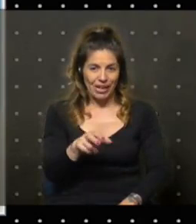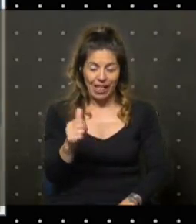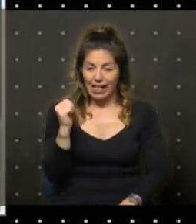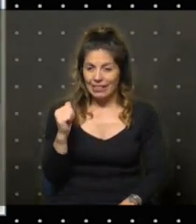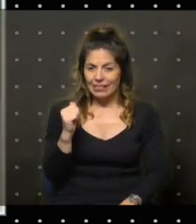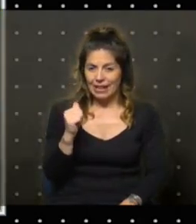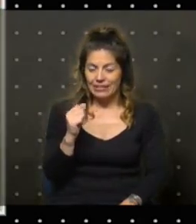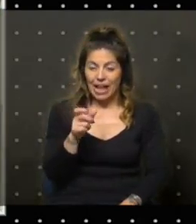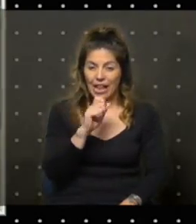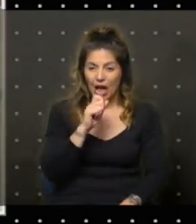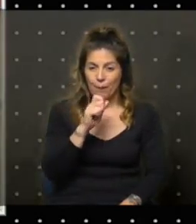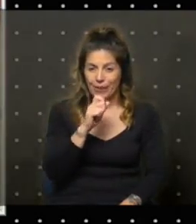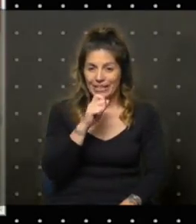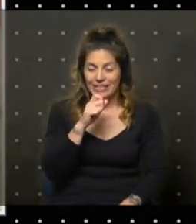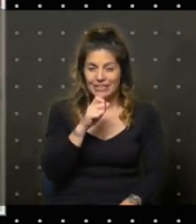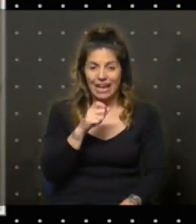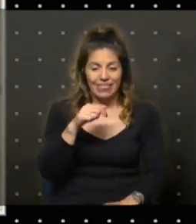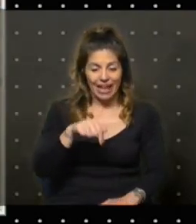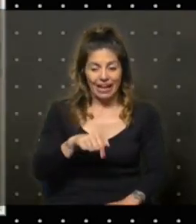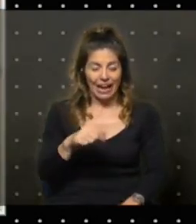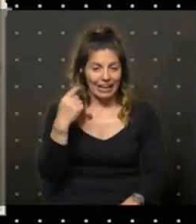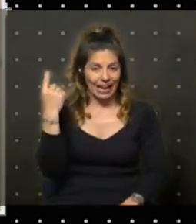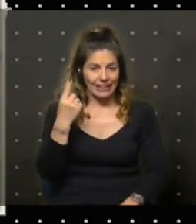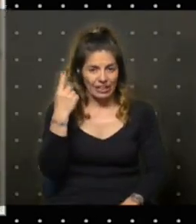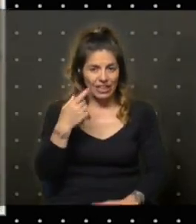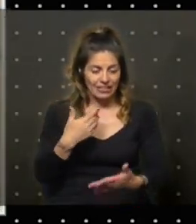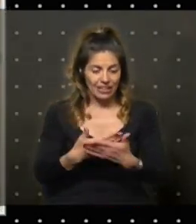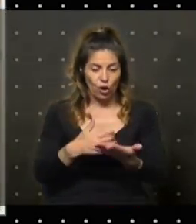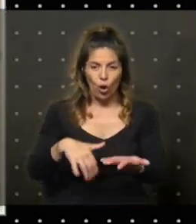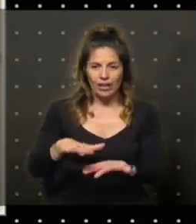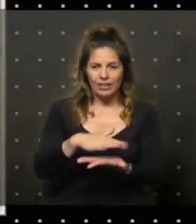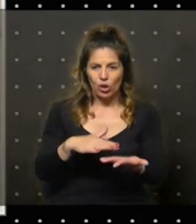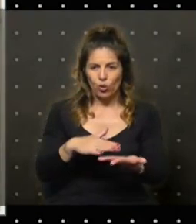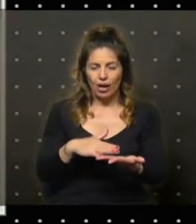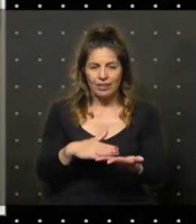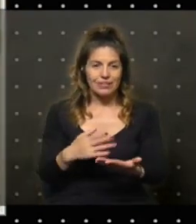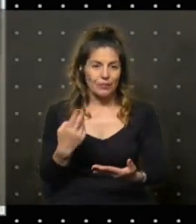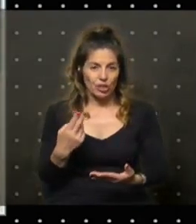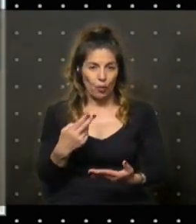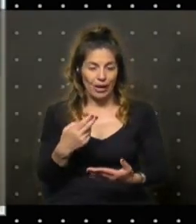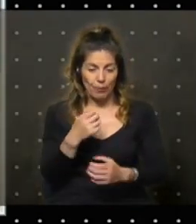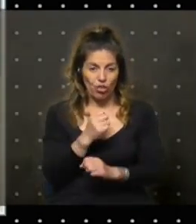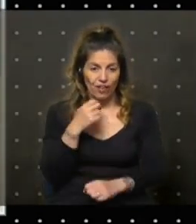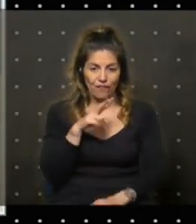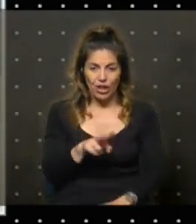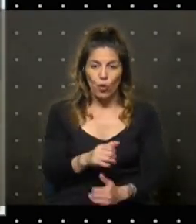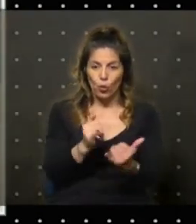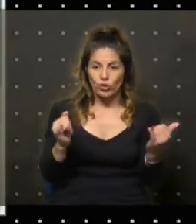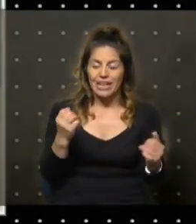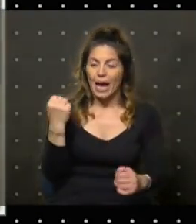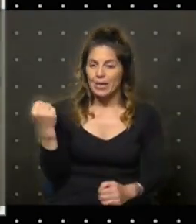queda la prensa nacional internacional que se acercó a este lugar se acreditó para cubrir los comicios un día clave un día